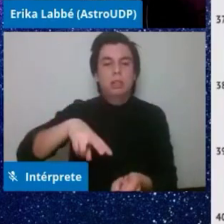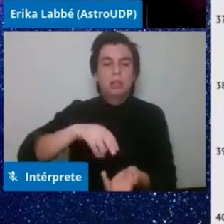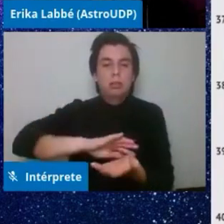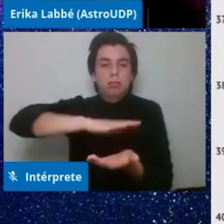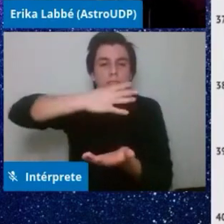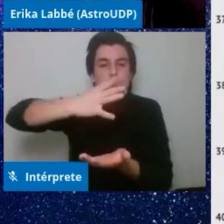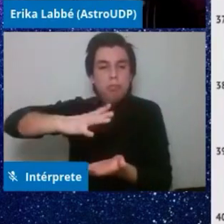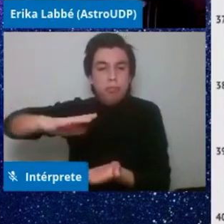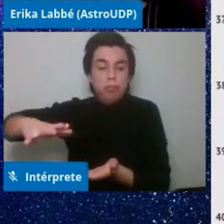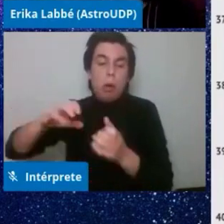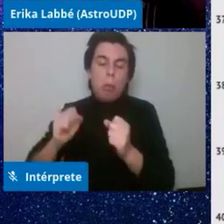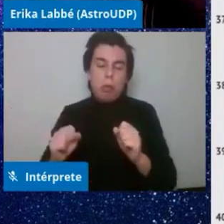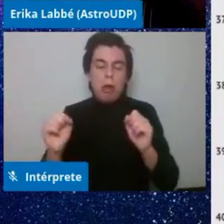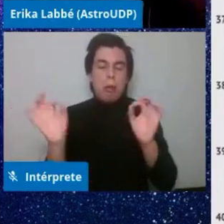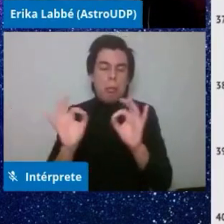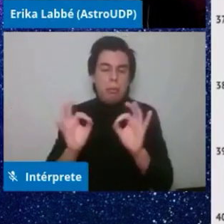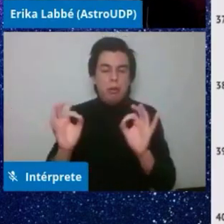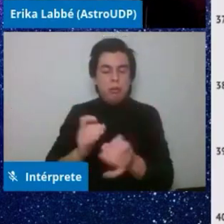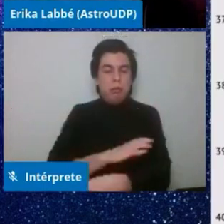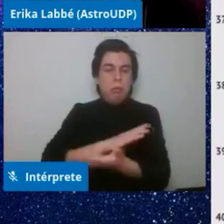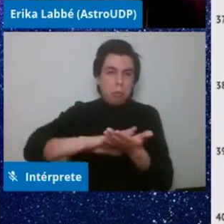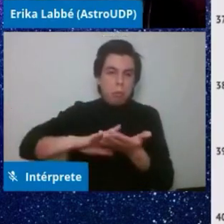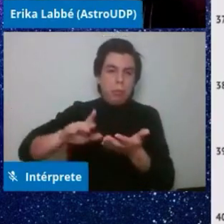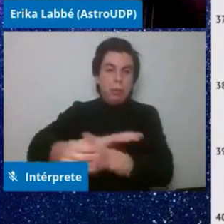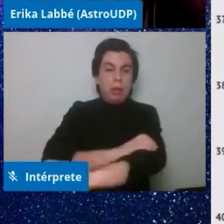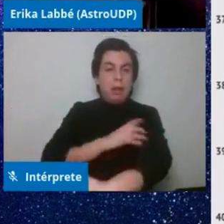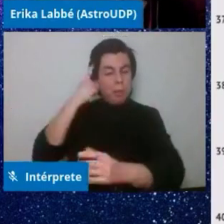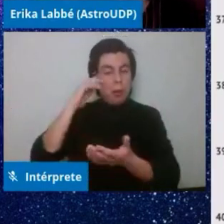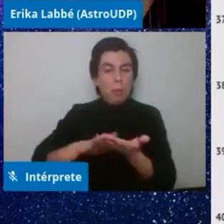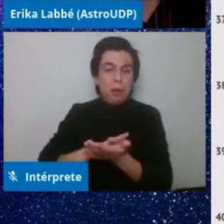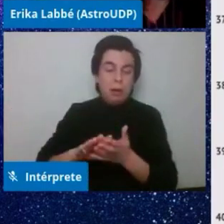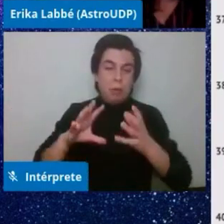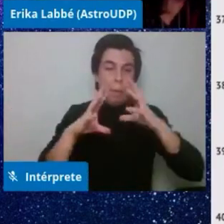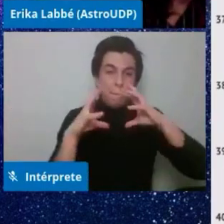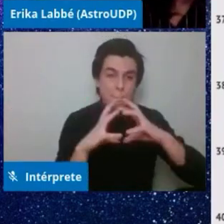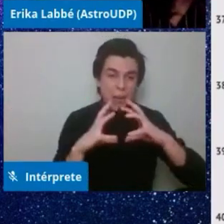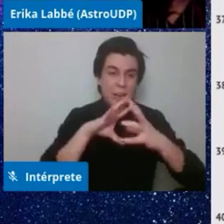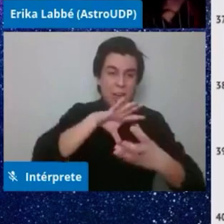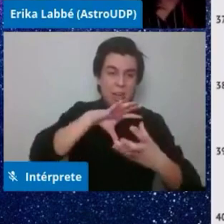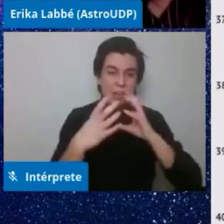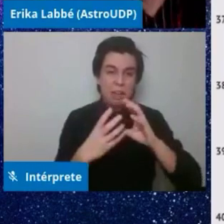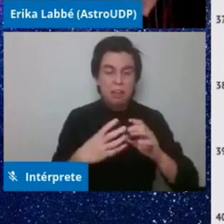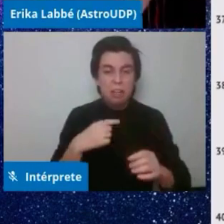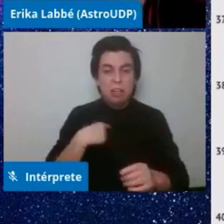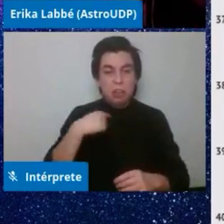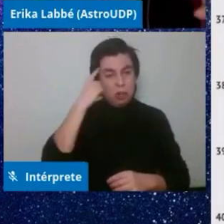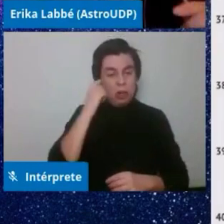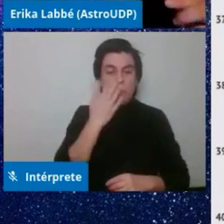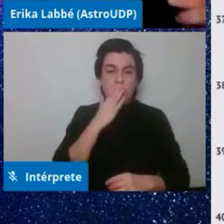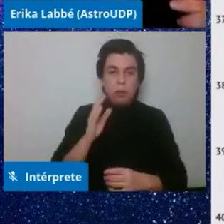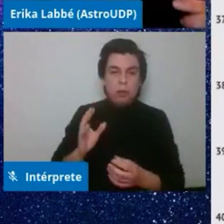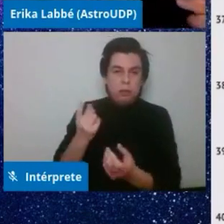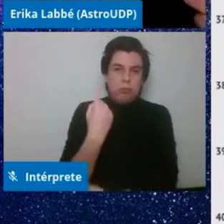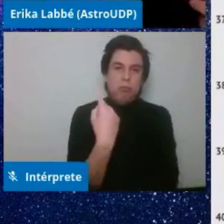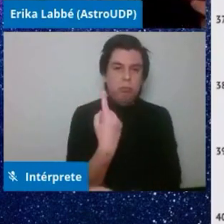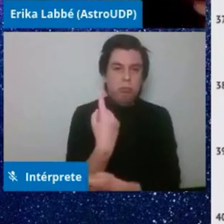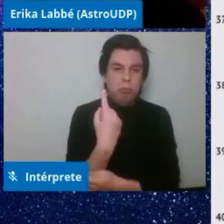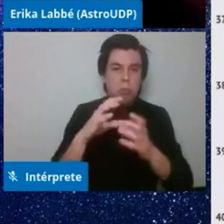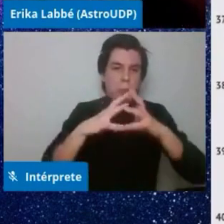si quieres hacer, no sé, un planeta o algo así, lo que yo recomiendo en realidad son cosas como las que tengo acá, unas pelotas de